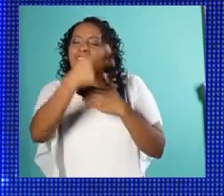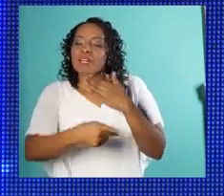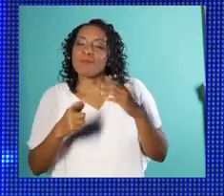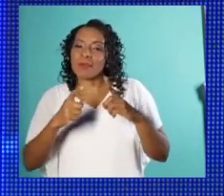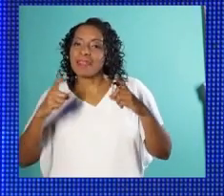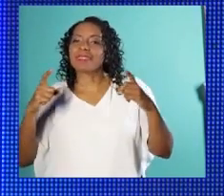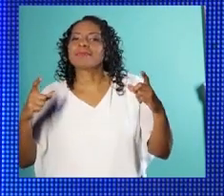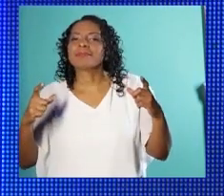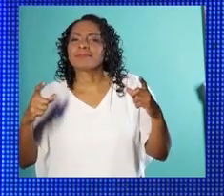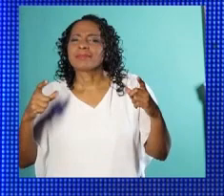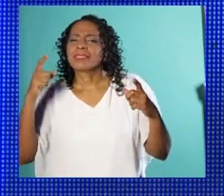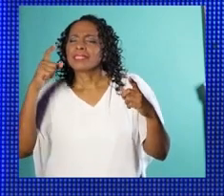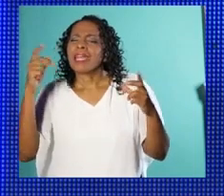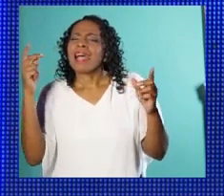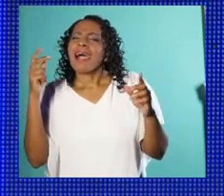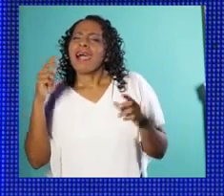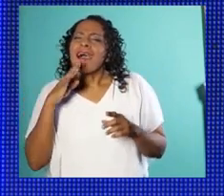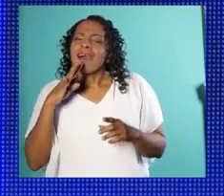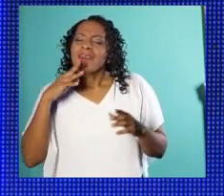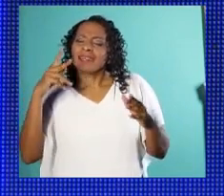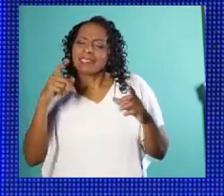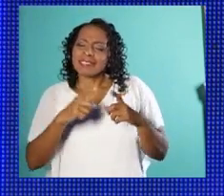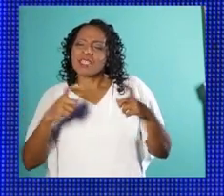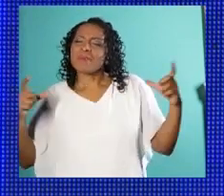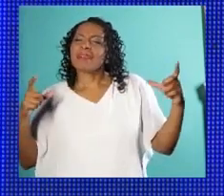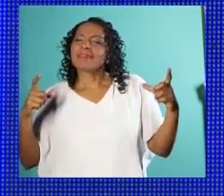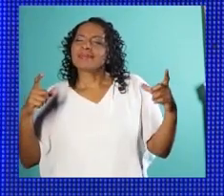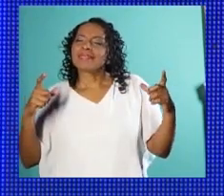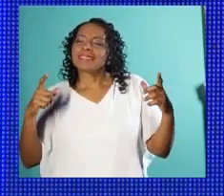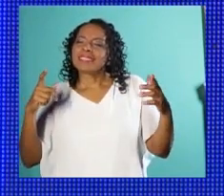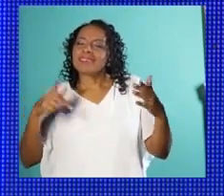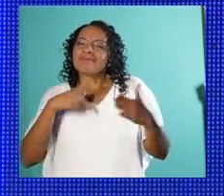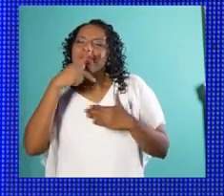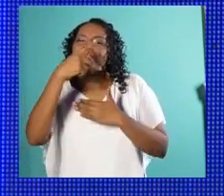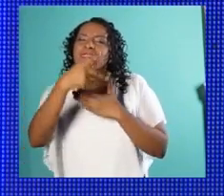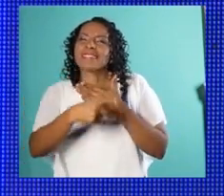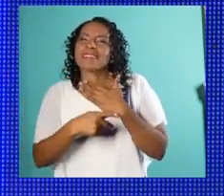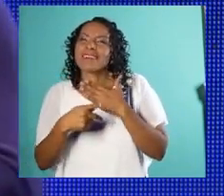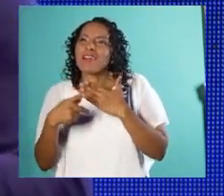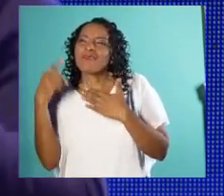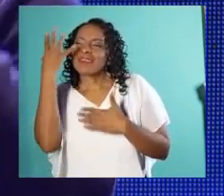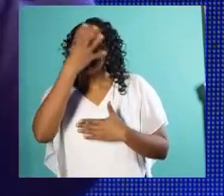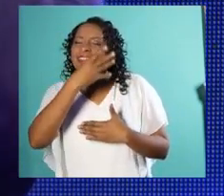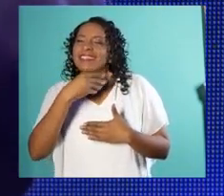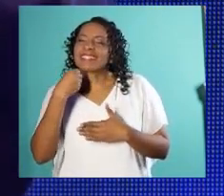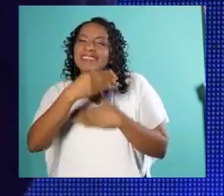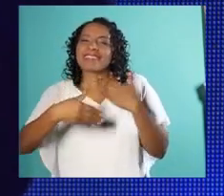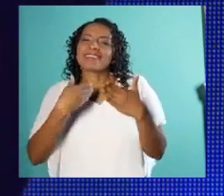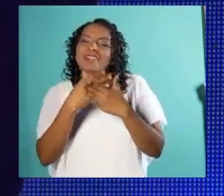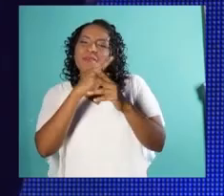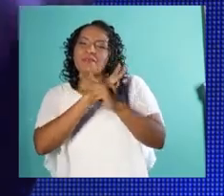de ese plan divino y maravilloso en el cual todos estamos protegidos.